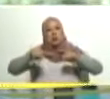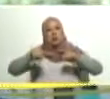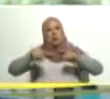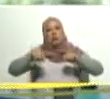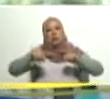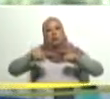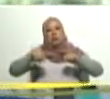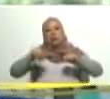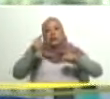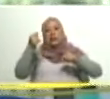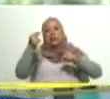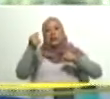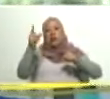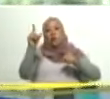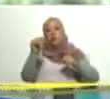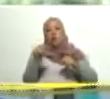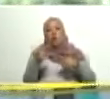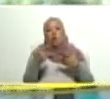Mamandini.